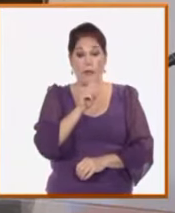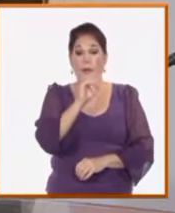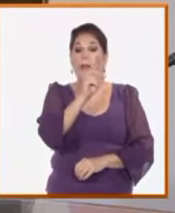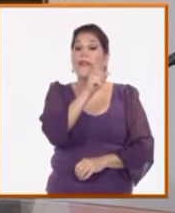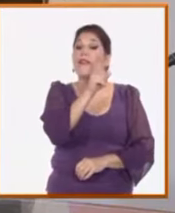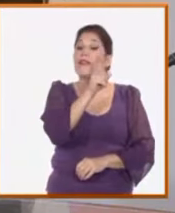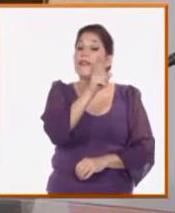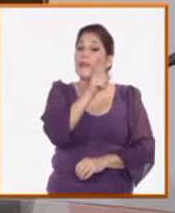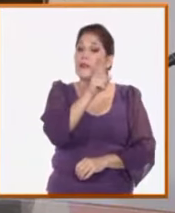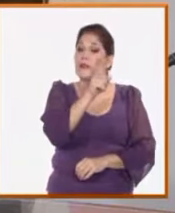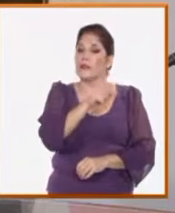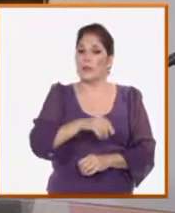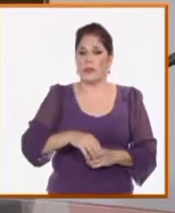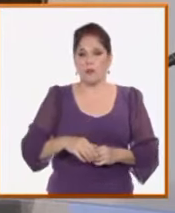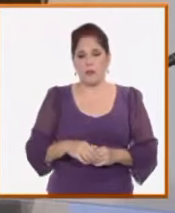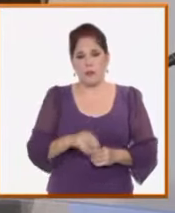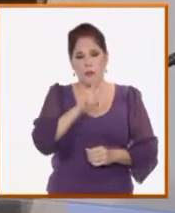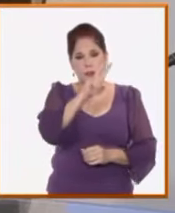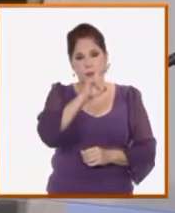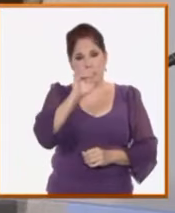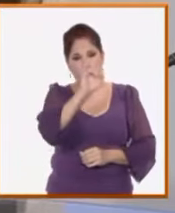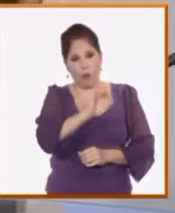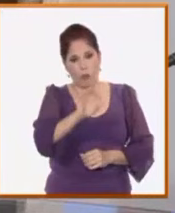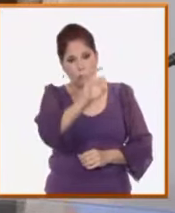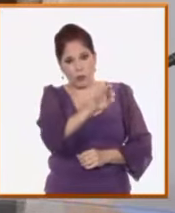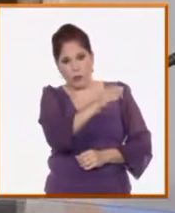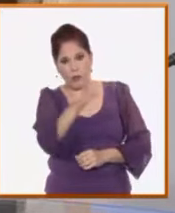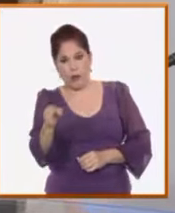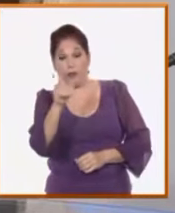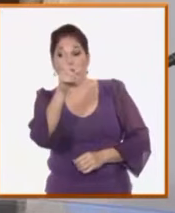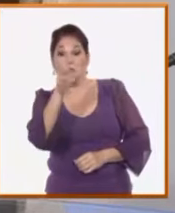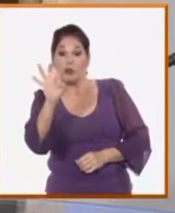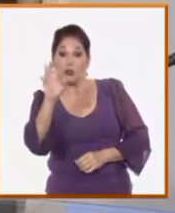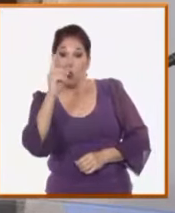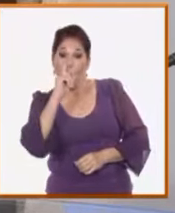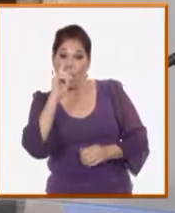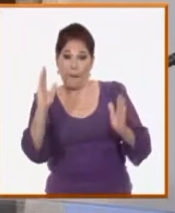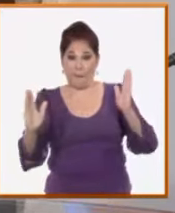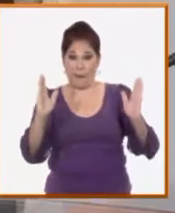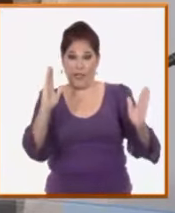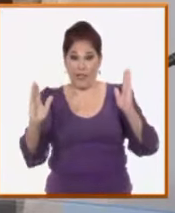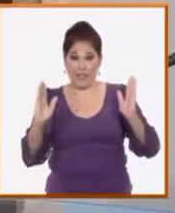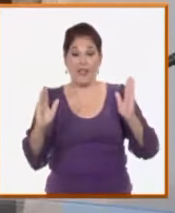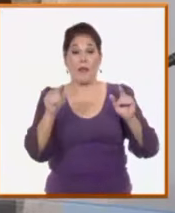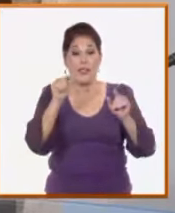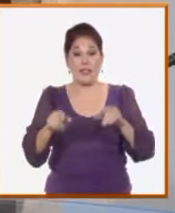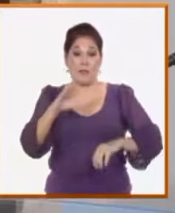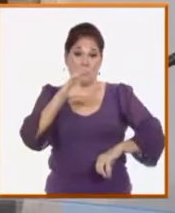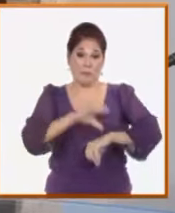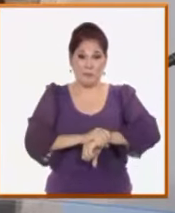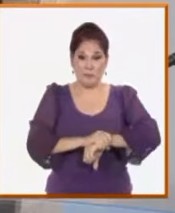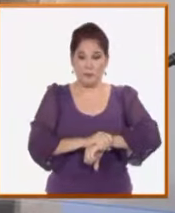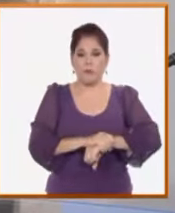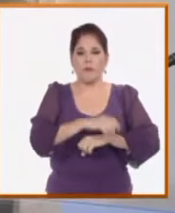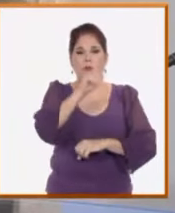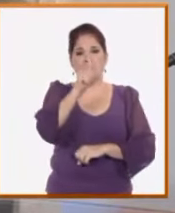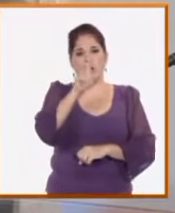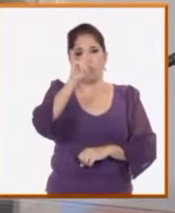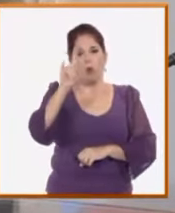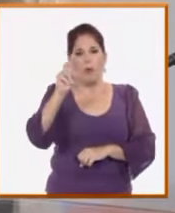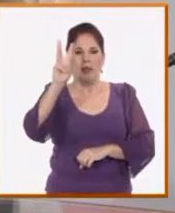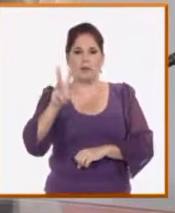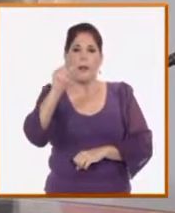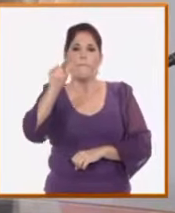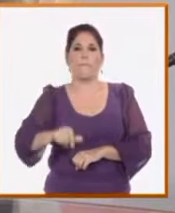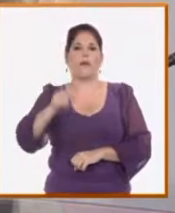16 del 26 de octubre al 18 de noviembre fueron imputados en la capital 193